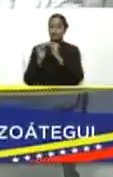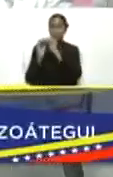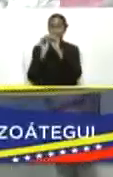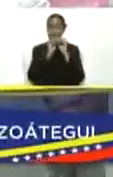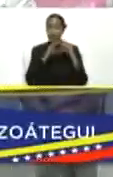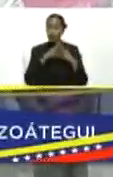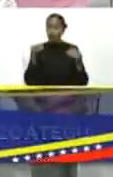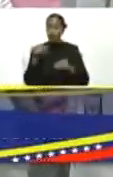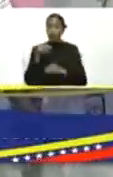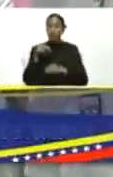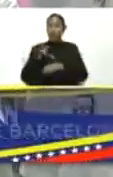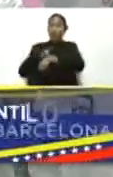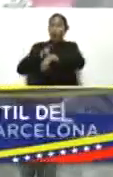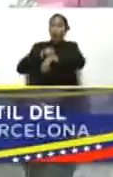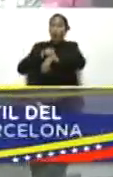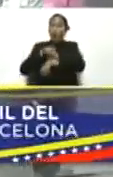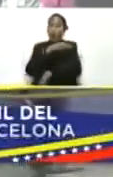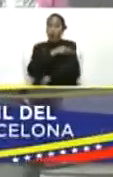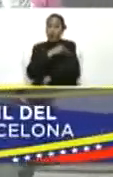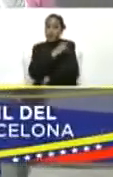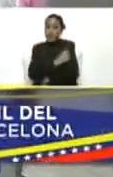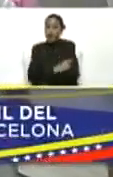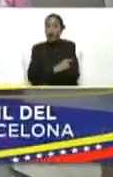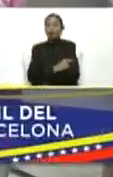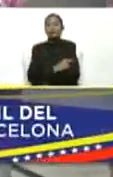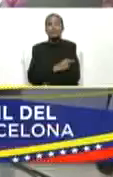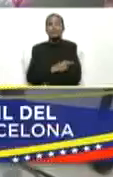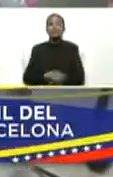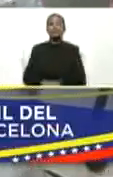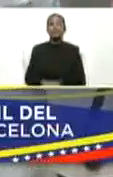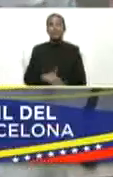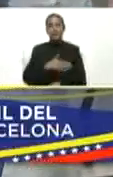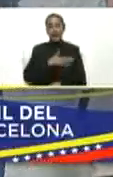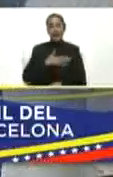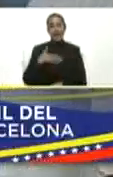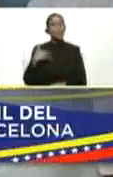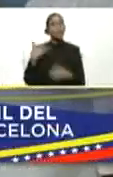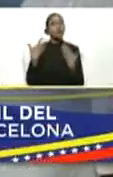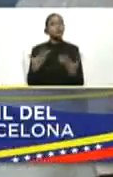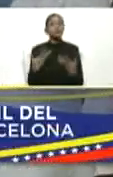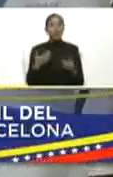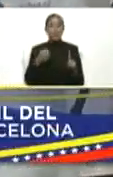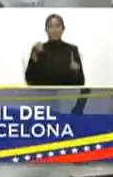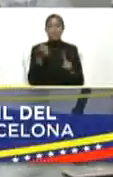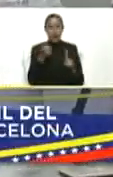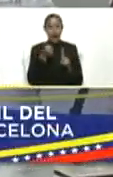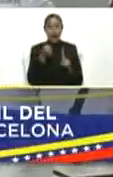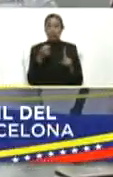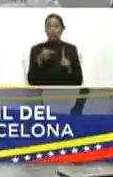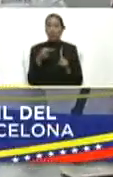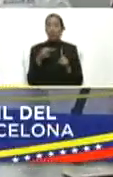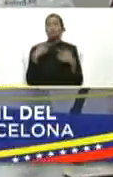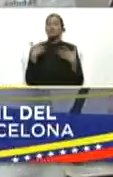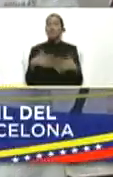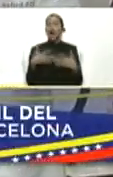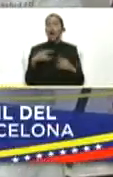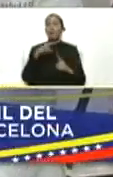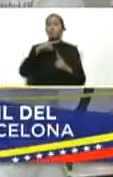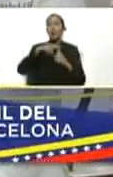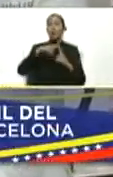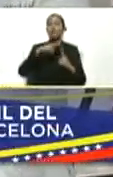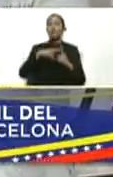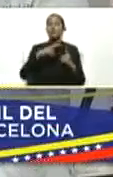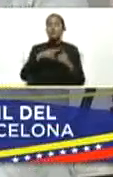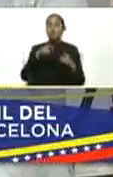envergadura, queremos reconocer el gran impacto positivo que va a tener el Centro